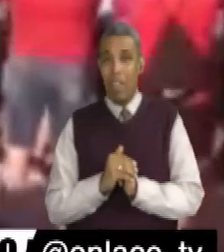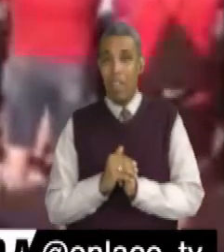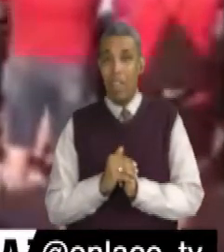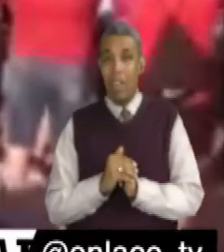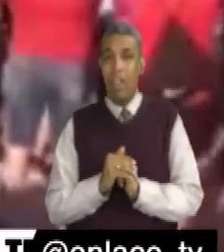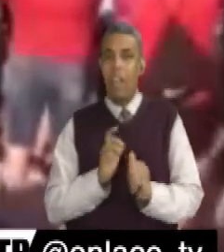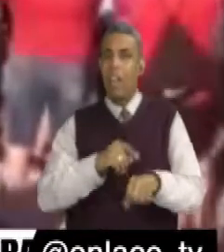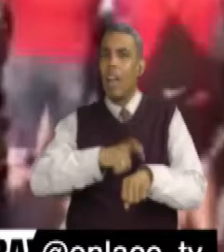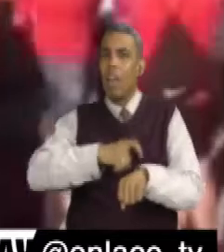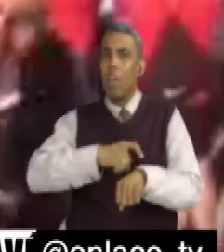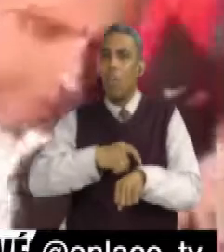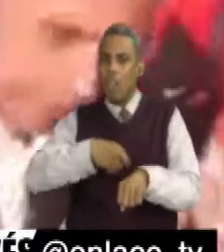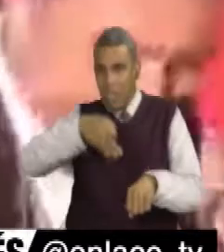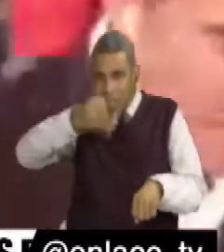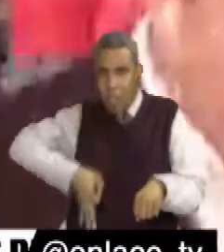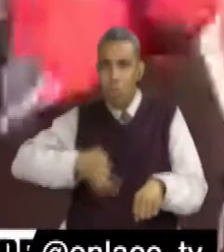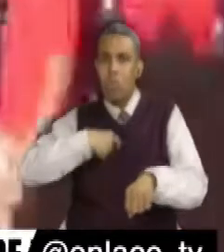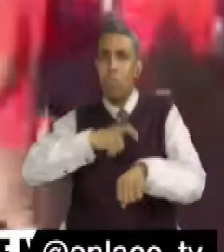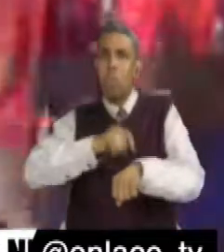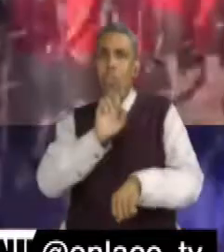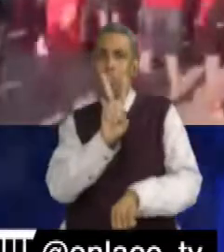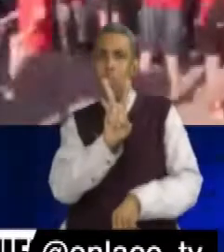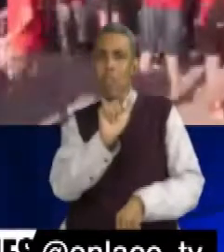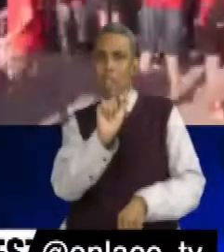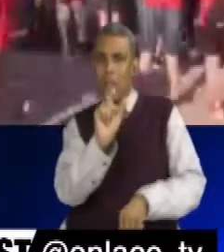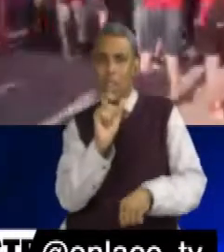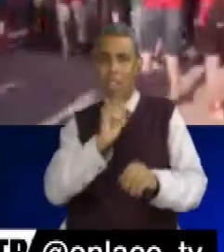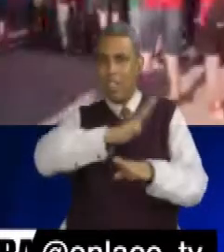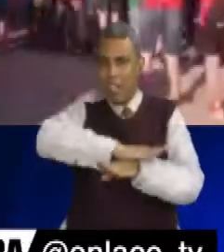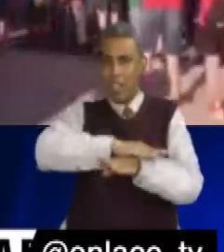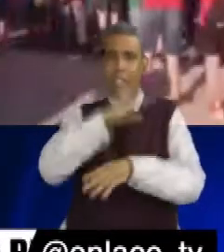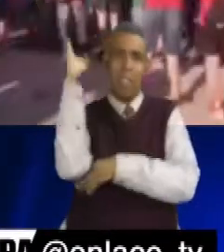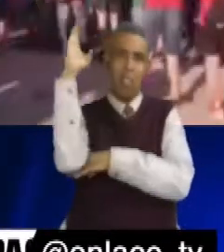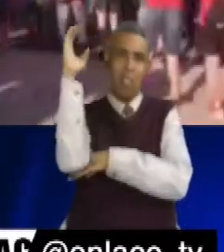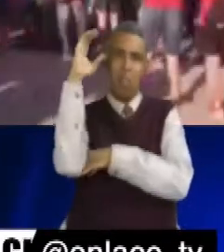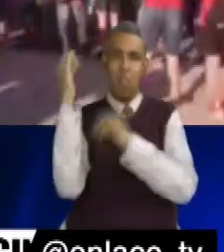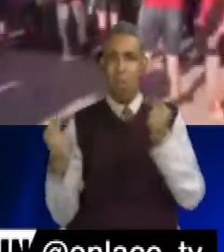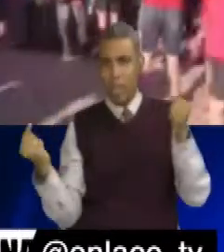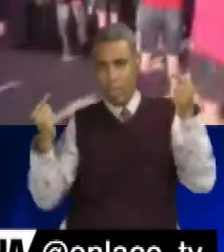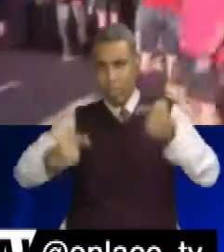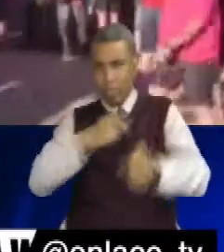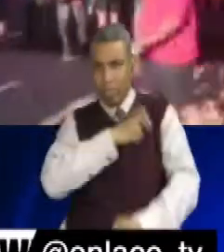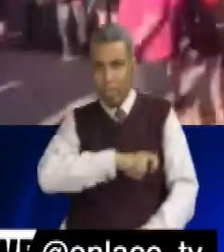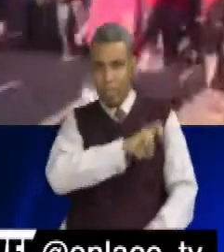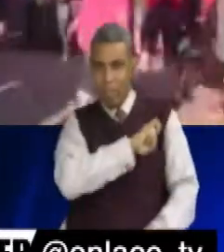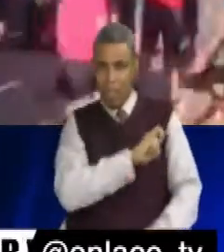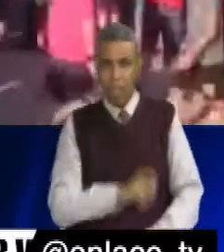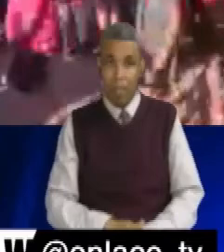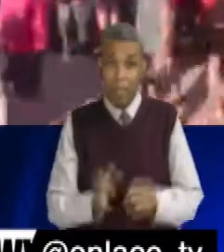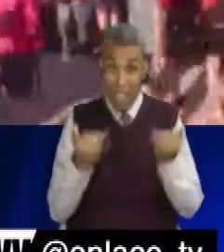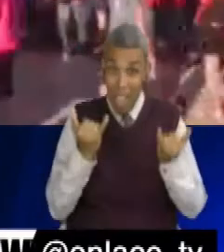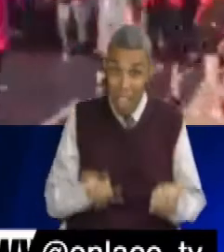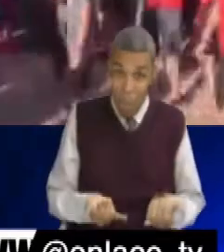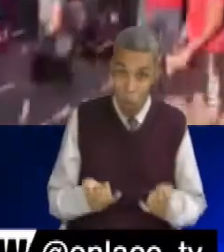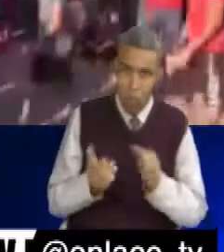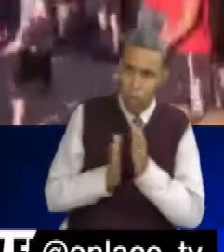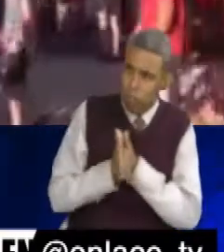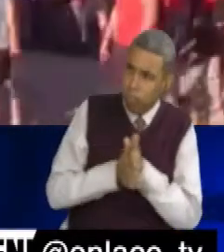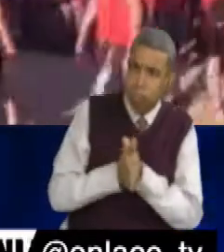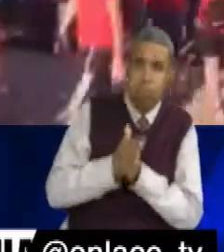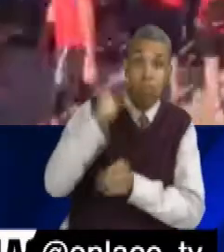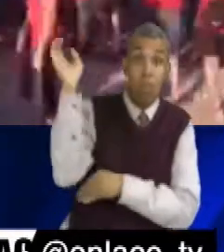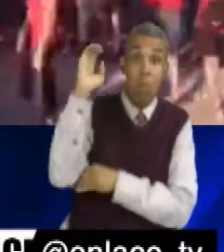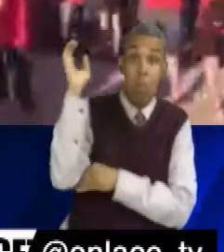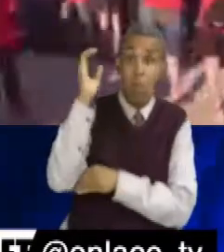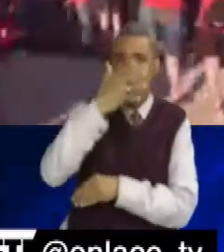nuestro país. Doy permiso y dejo que en la cámara se vea un poquito las imágenes. En ese momento se espera la llegada de la Selección Colombia y también la